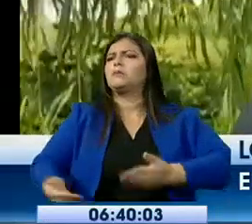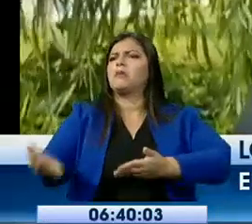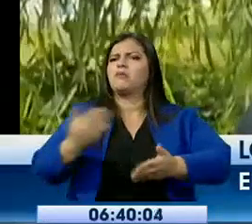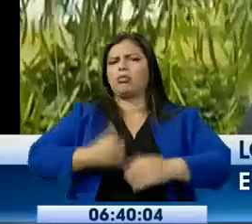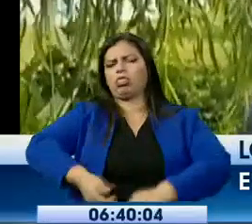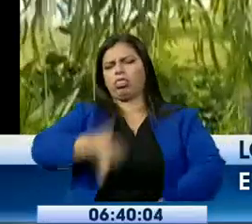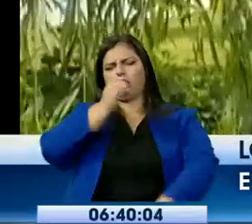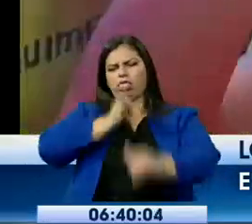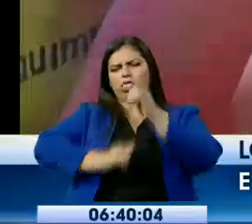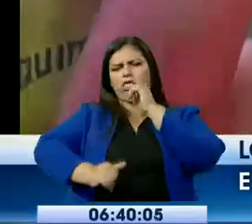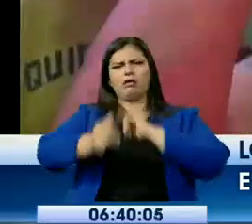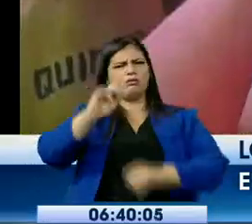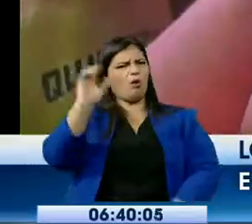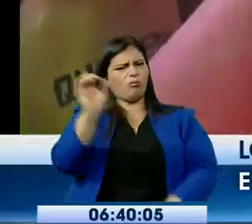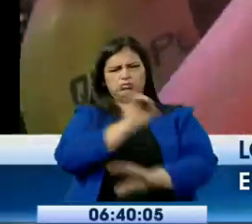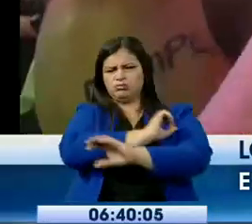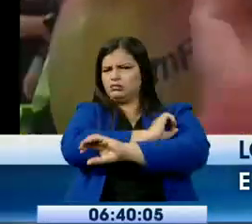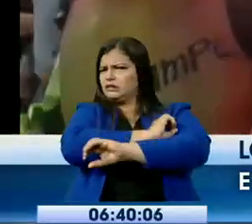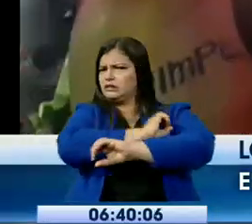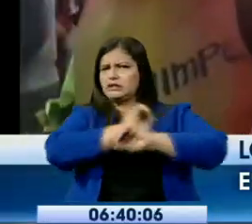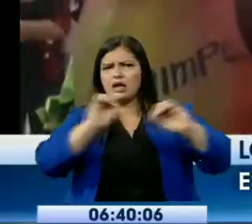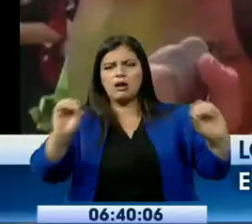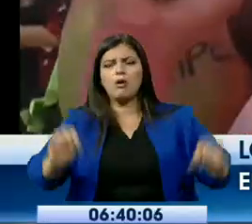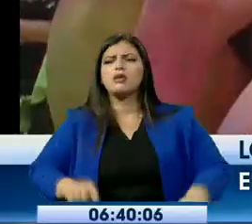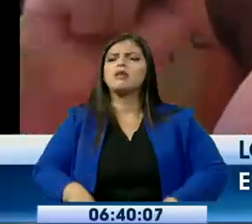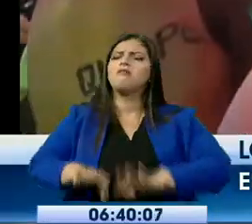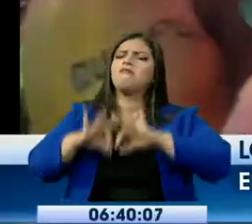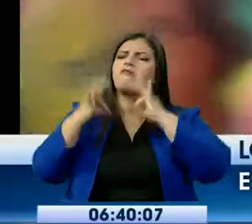con la familia. Muy alegres, muy bien, y estamos súper